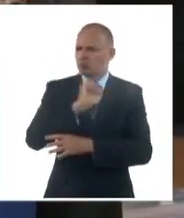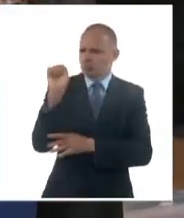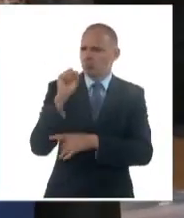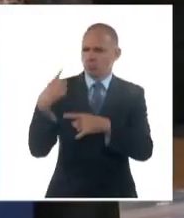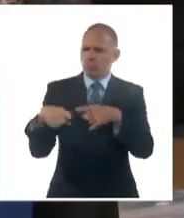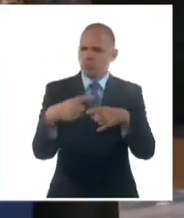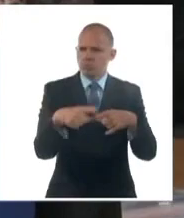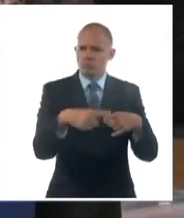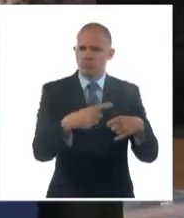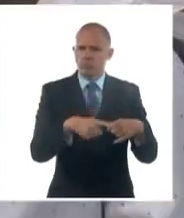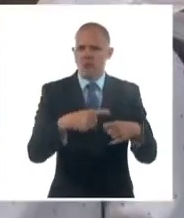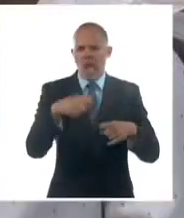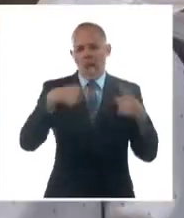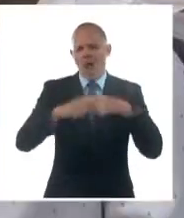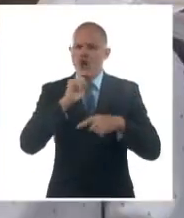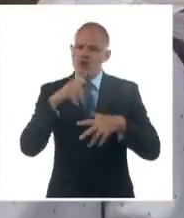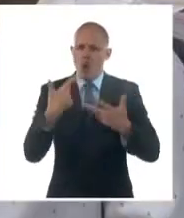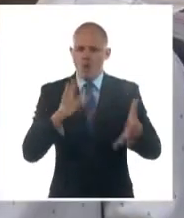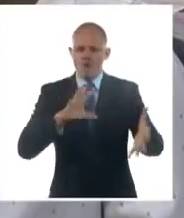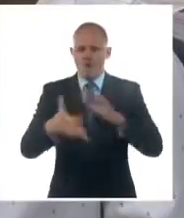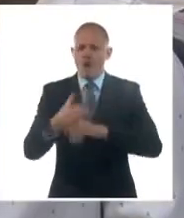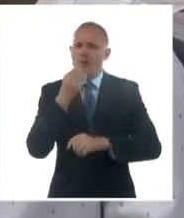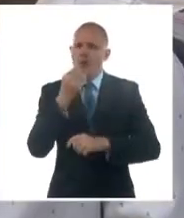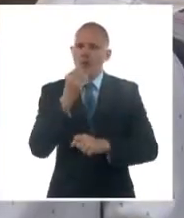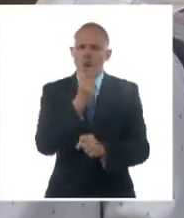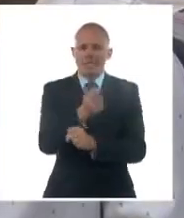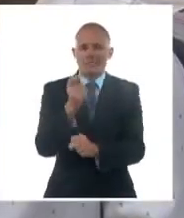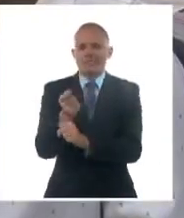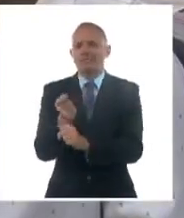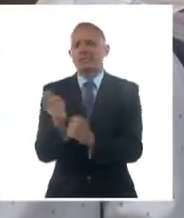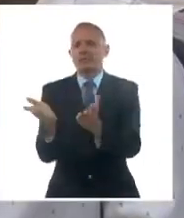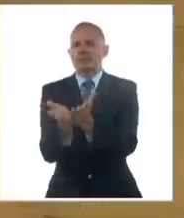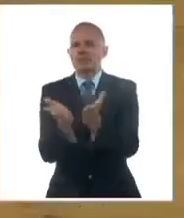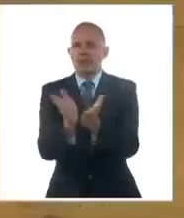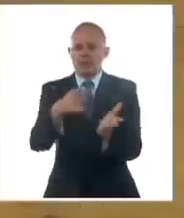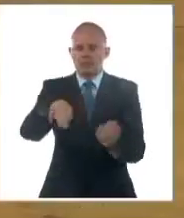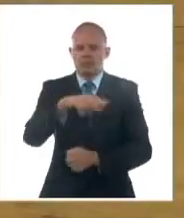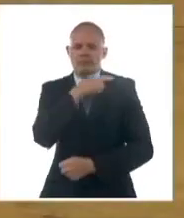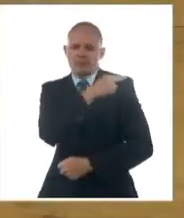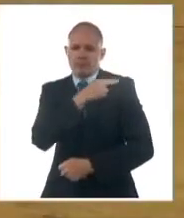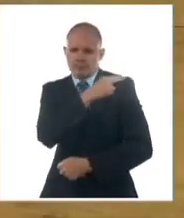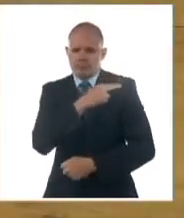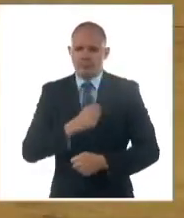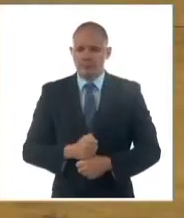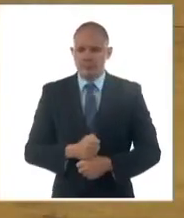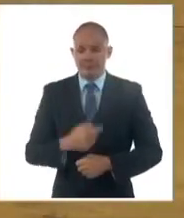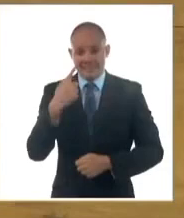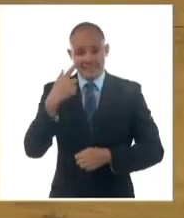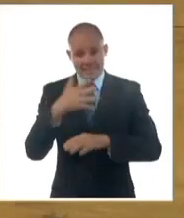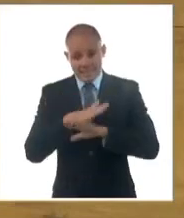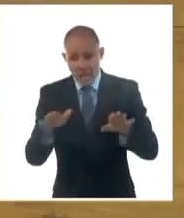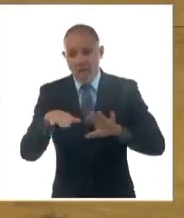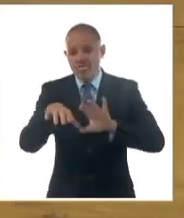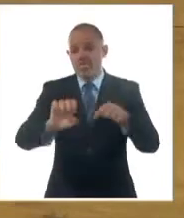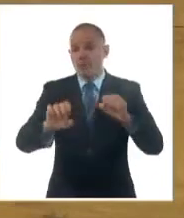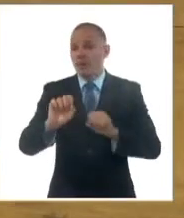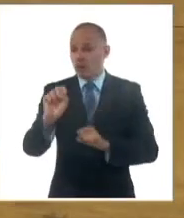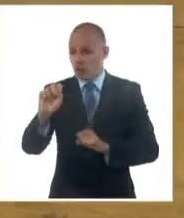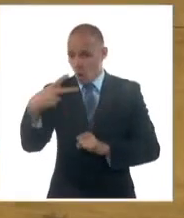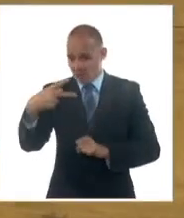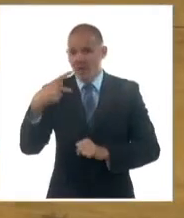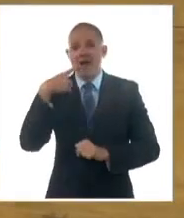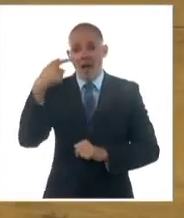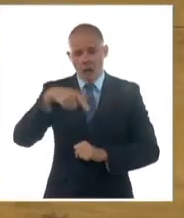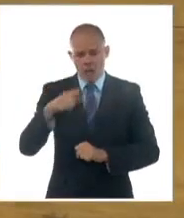el desarrollo de nuevas modalidades de preparación de los cuadros. En ambos programas del diplomado y la especialidad se asegura la